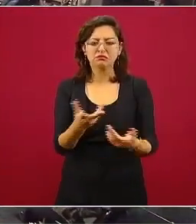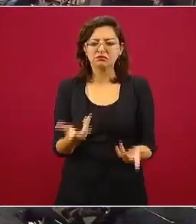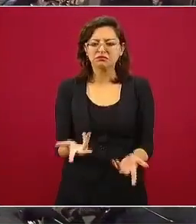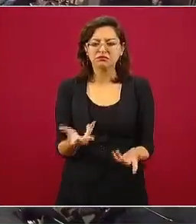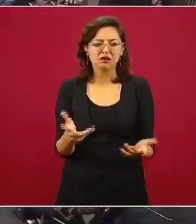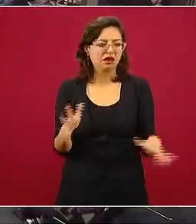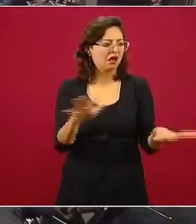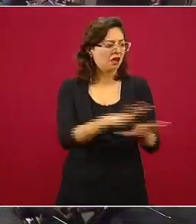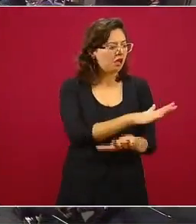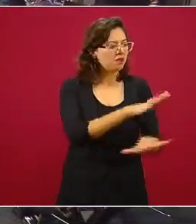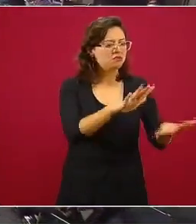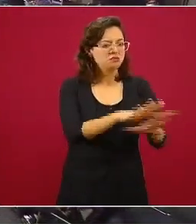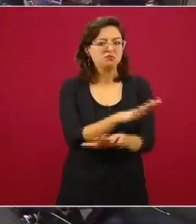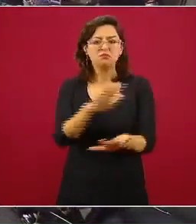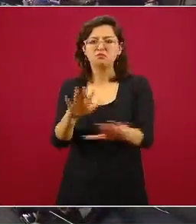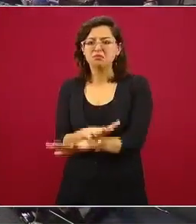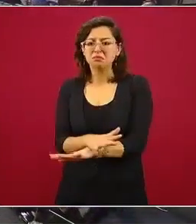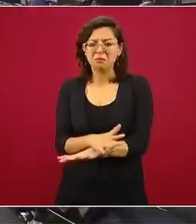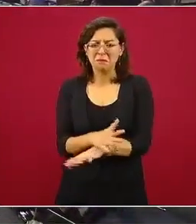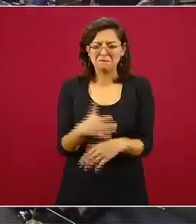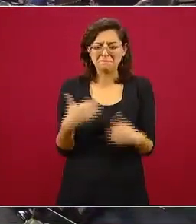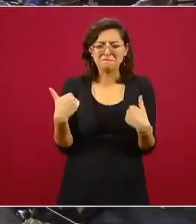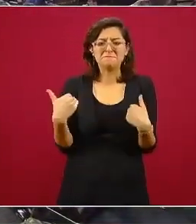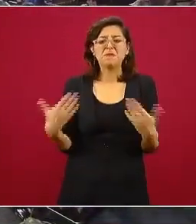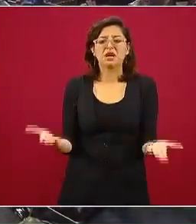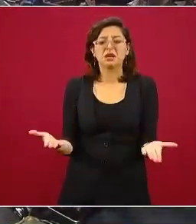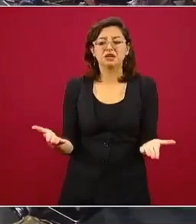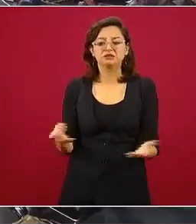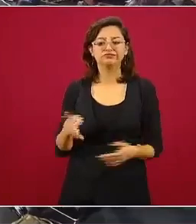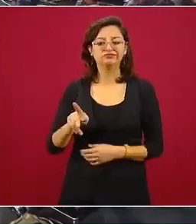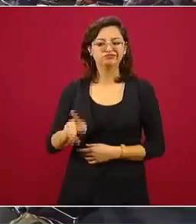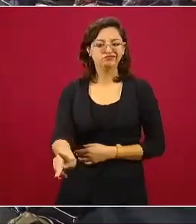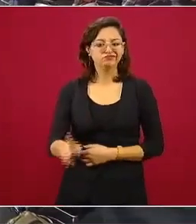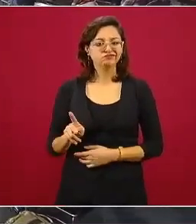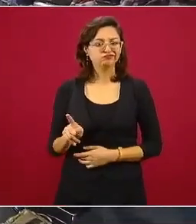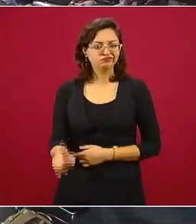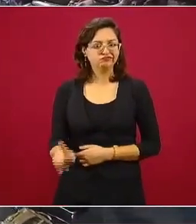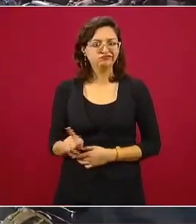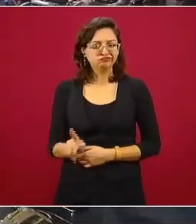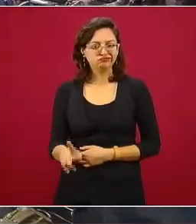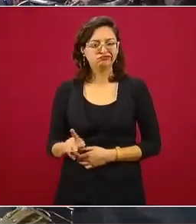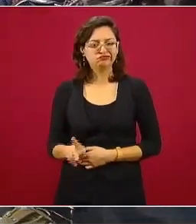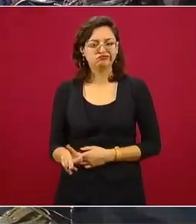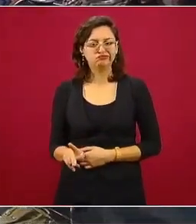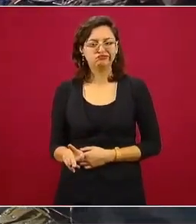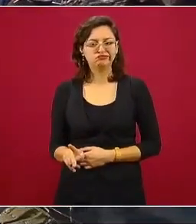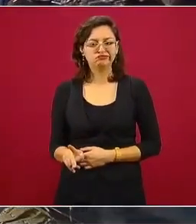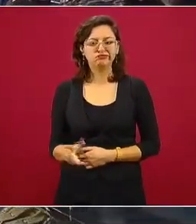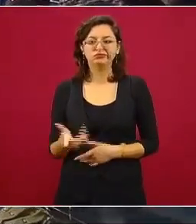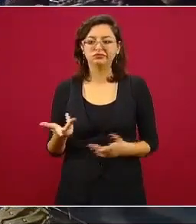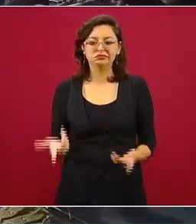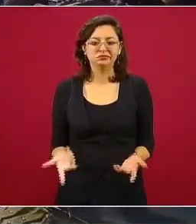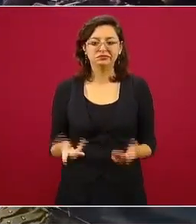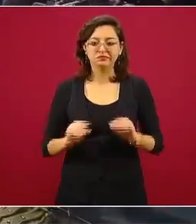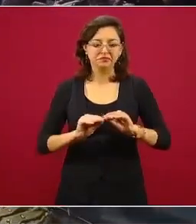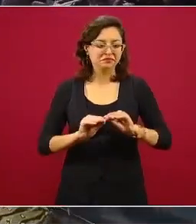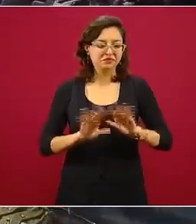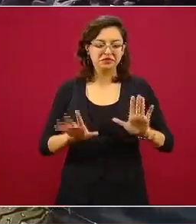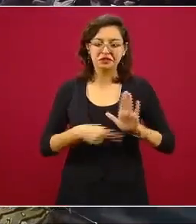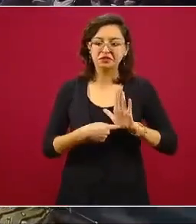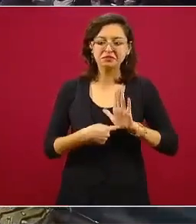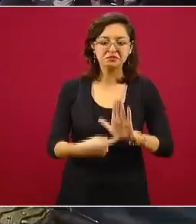Lo más que se hizo fue simular en cuanto a la